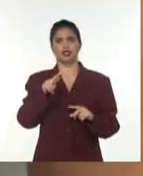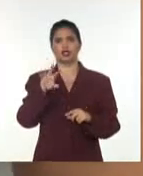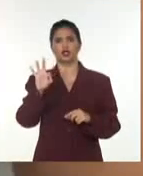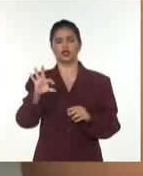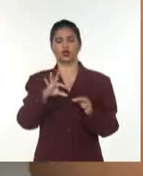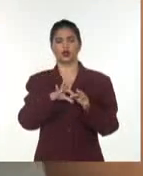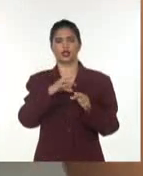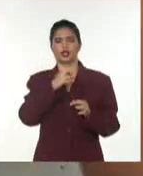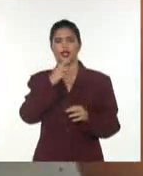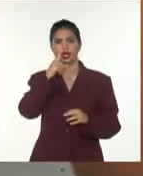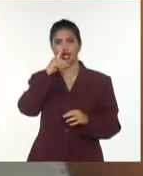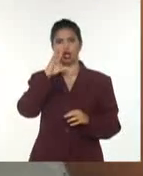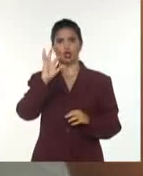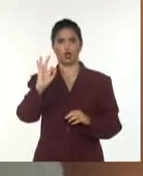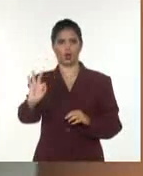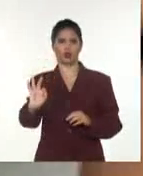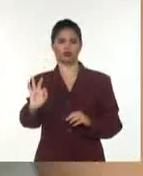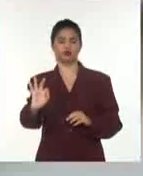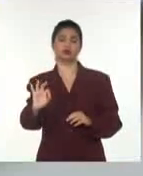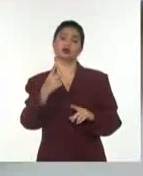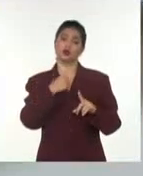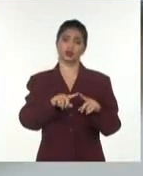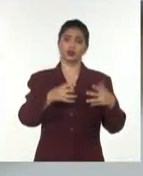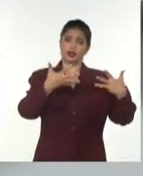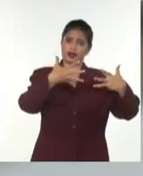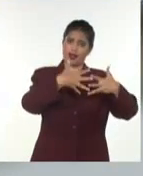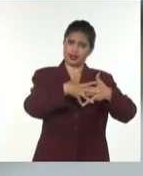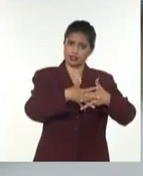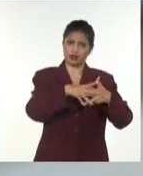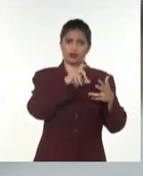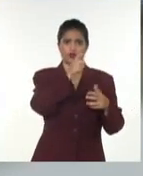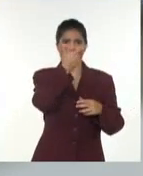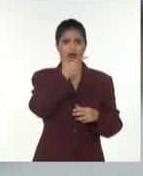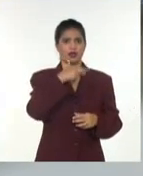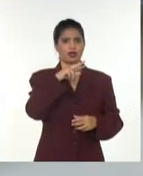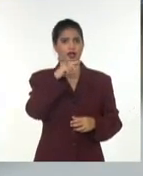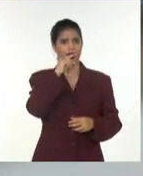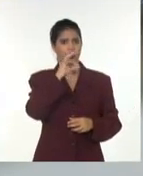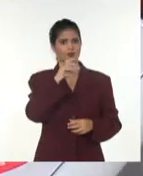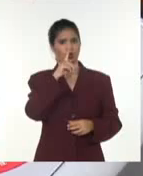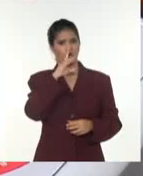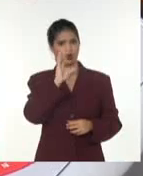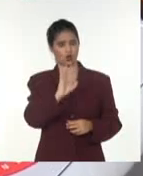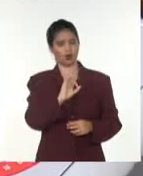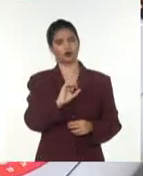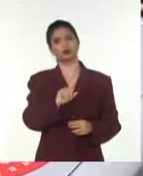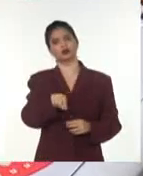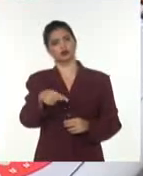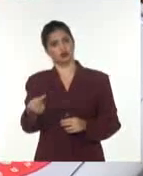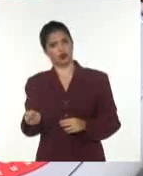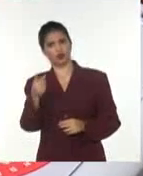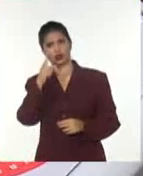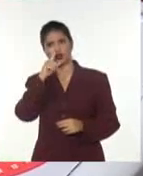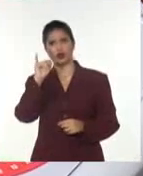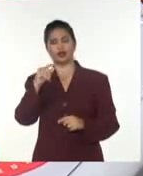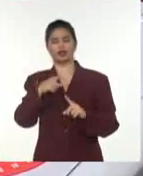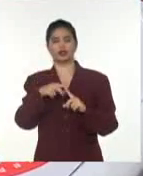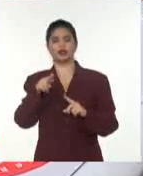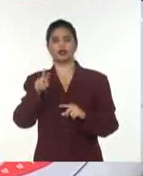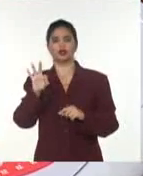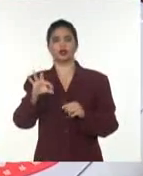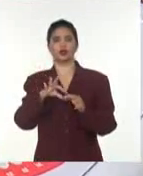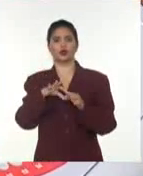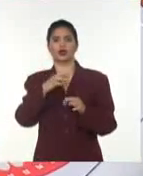la relación de carbono-nitrógeno se determina entonces el origen, de dónde viene, si es un pasto marino, un alga, un materia orgánica en